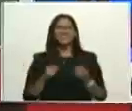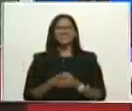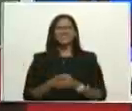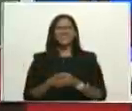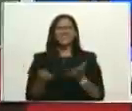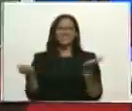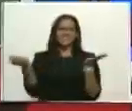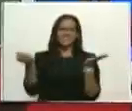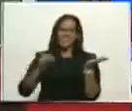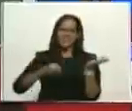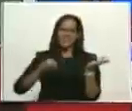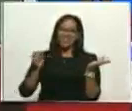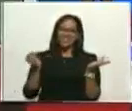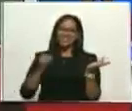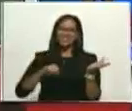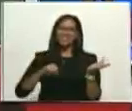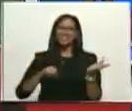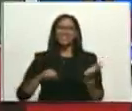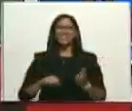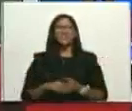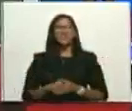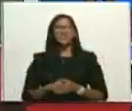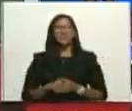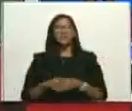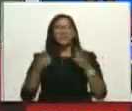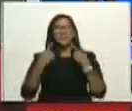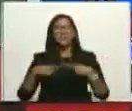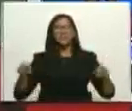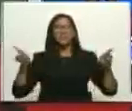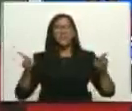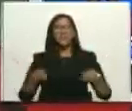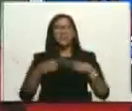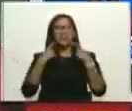Cumpleaños Mazo Dando,